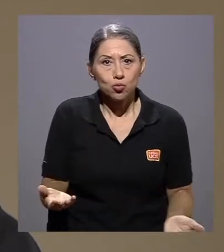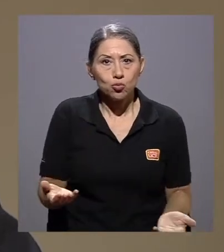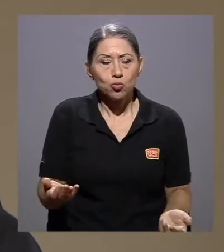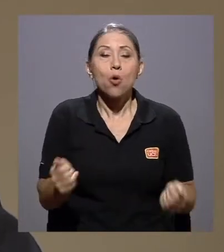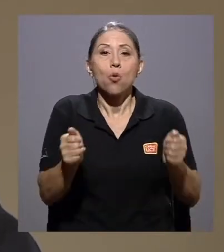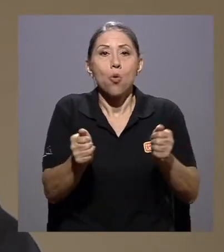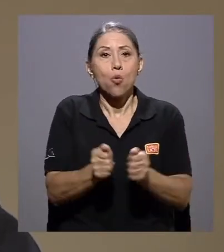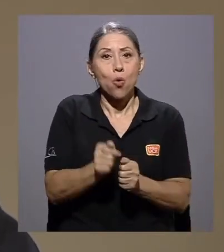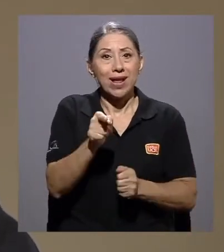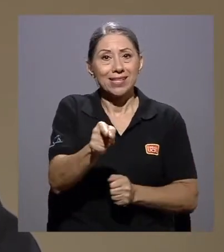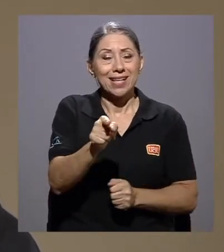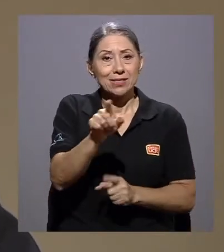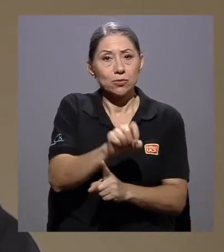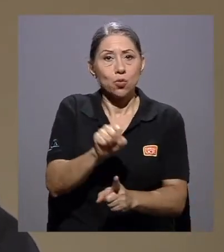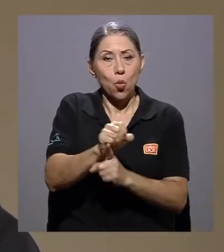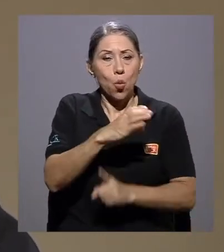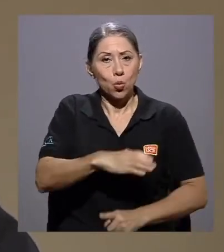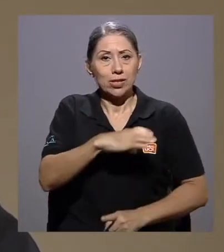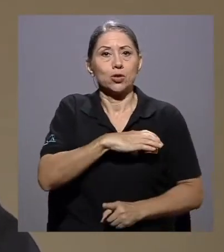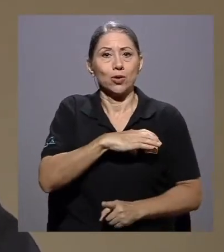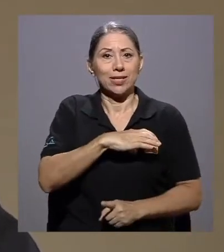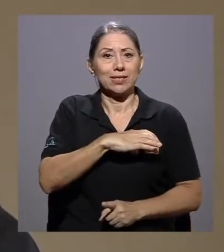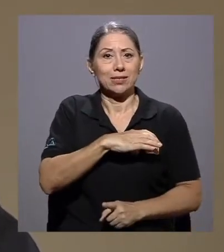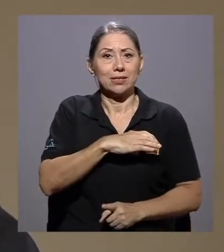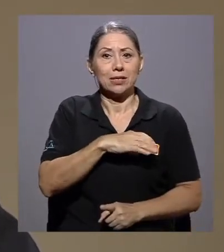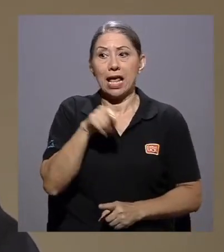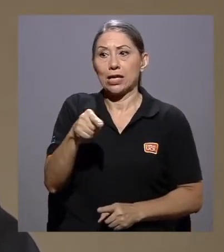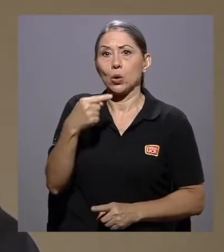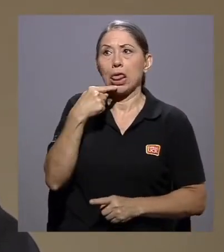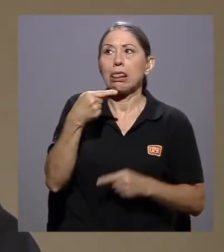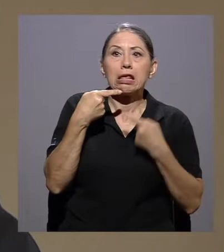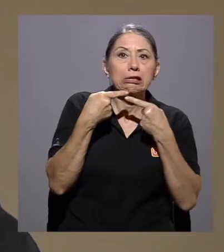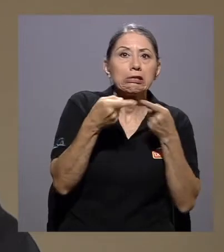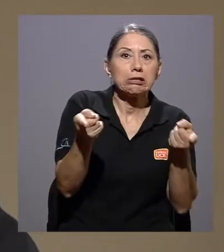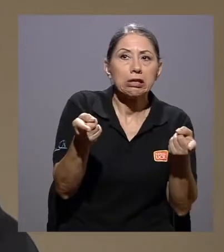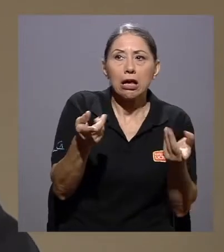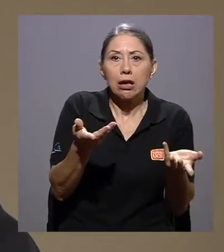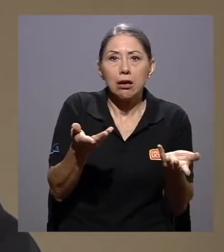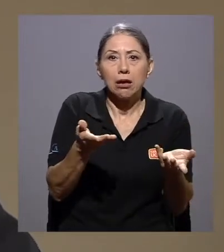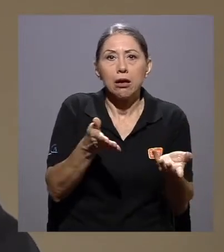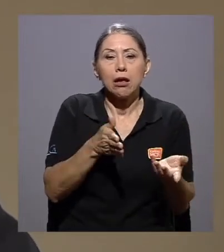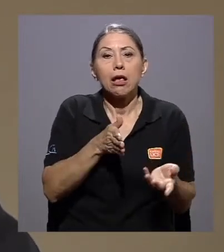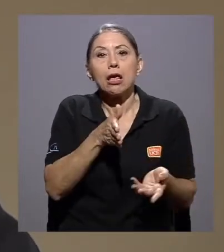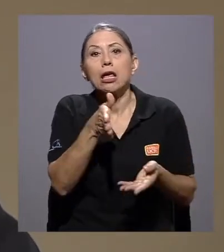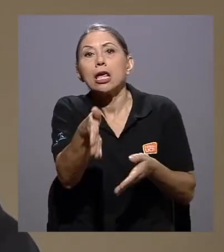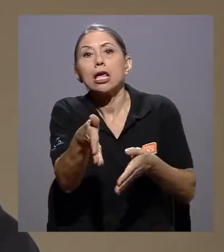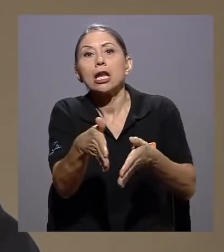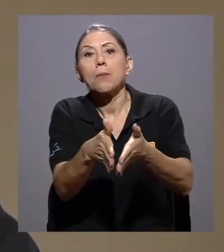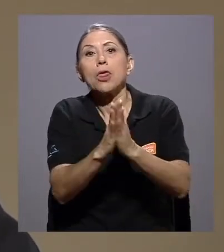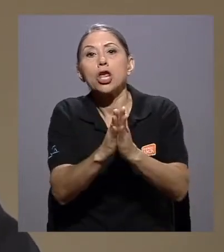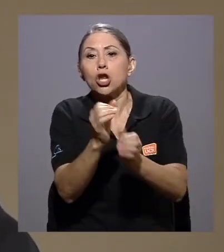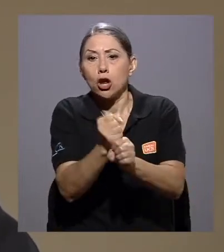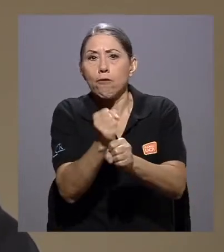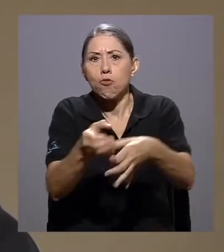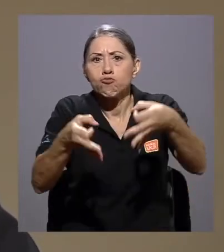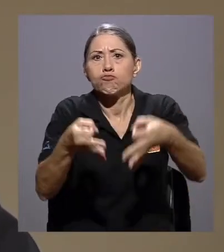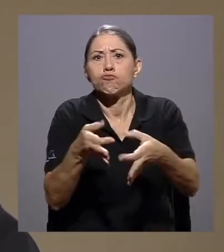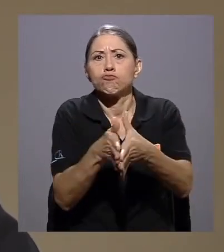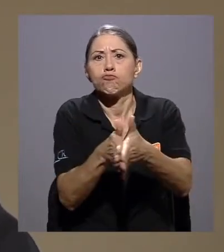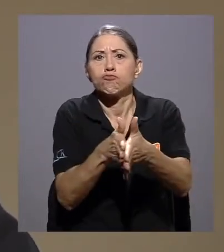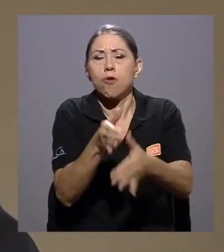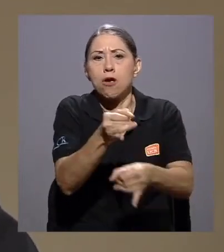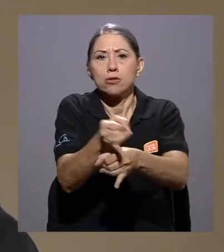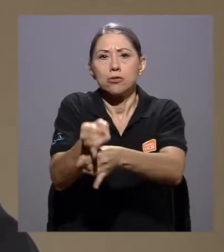condiciones, el discurso de ir y pedir eficiencia a la institucionalidad pública,